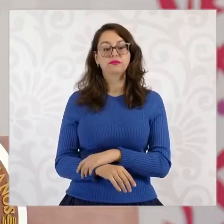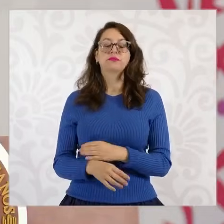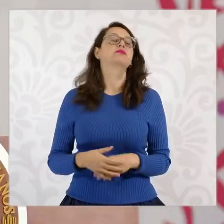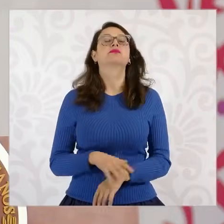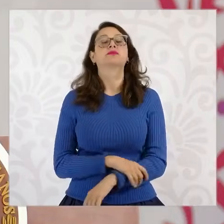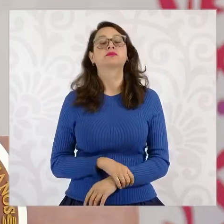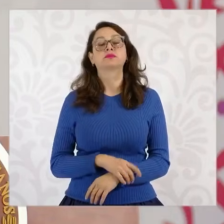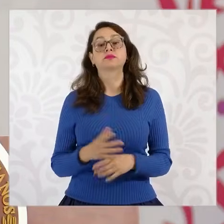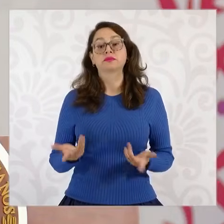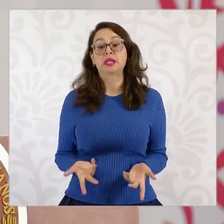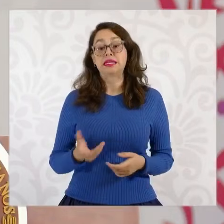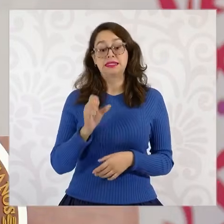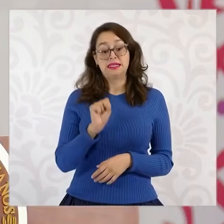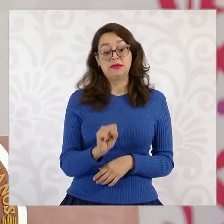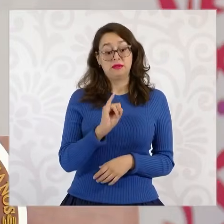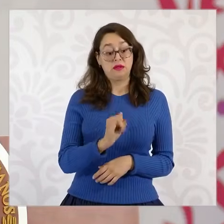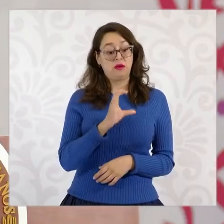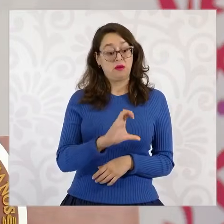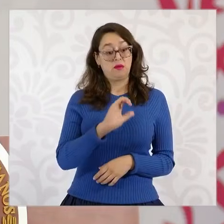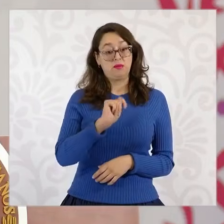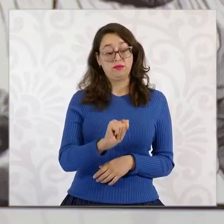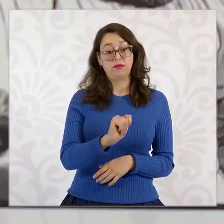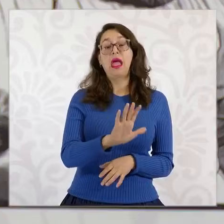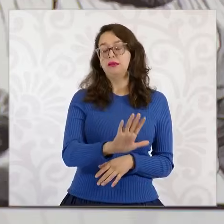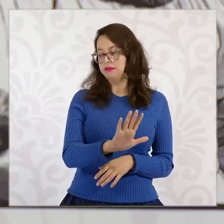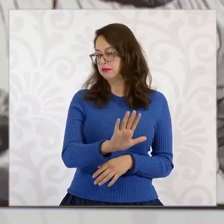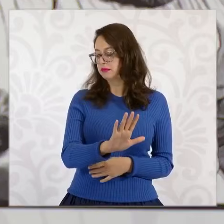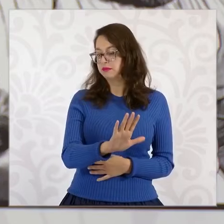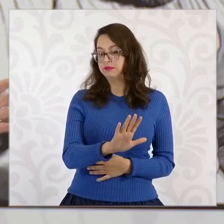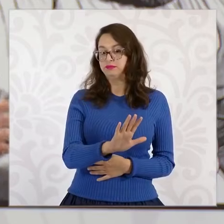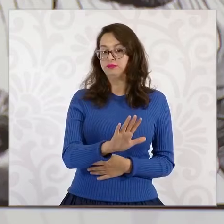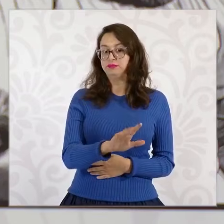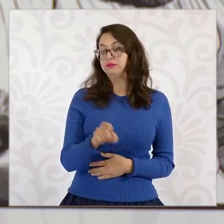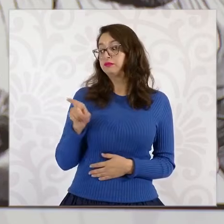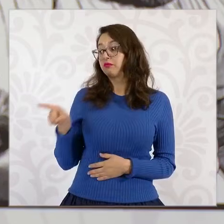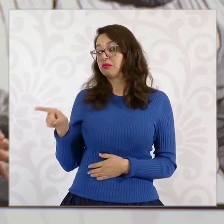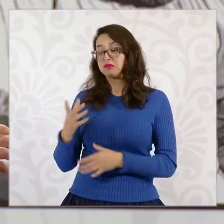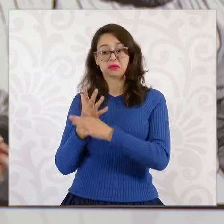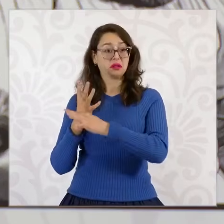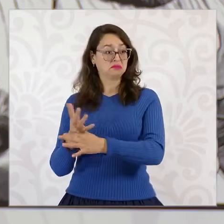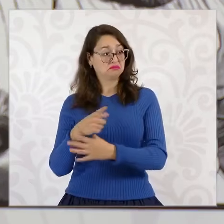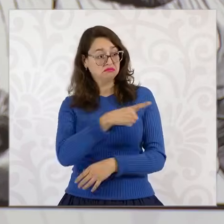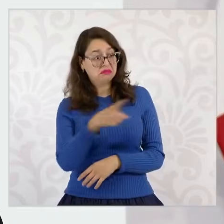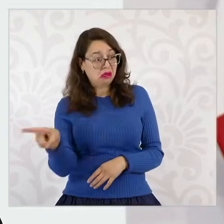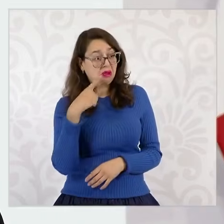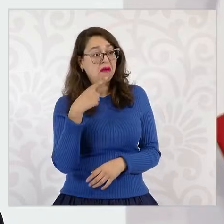la Secretaría de Infraestructura, Comunicaciones y Transporte, bueno, y además dijo, y quien se quiera quejar vaya a Profeco.